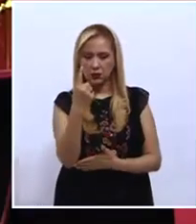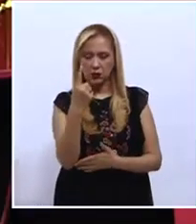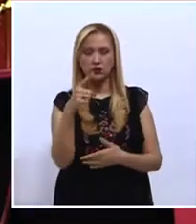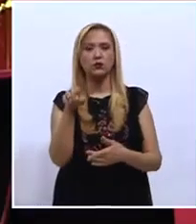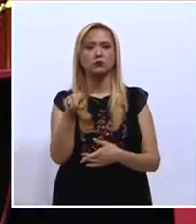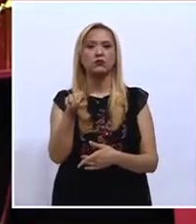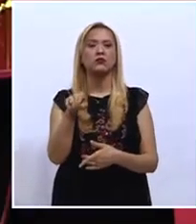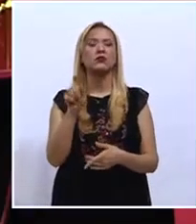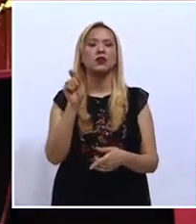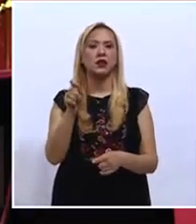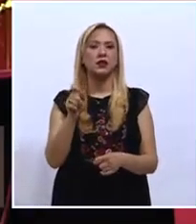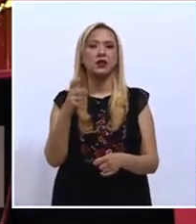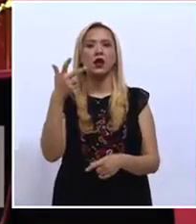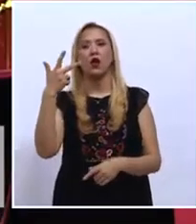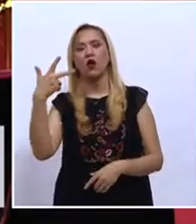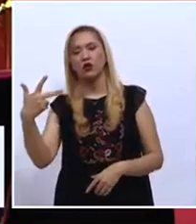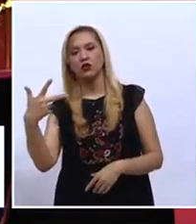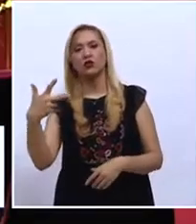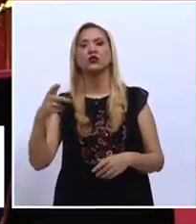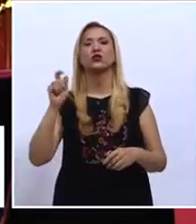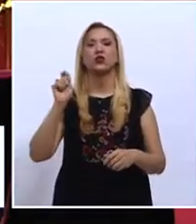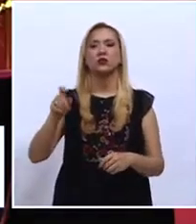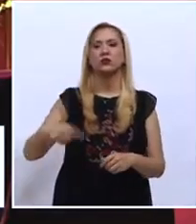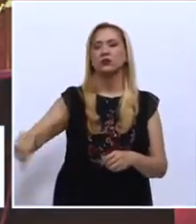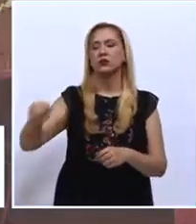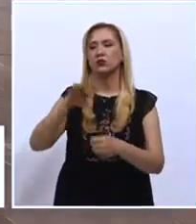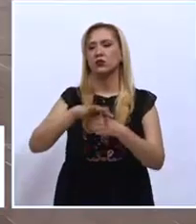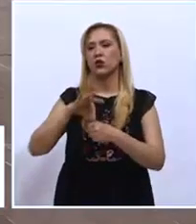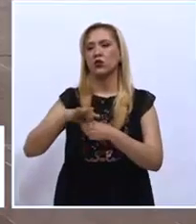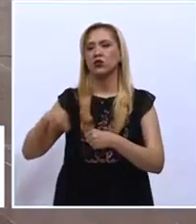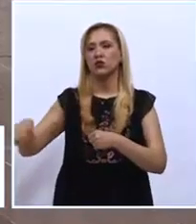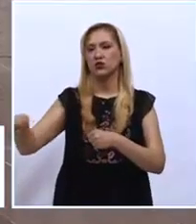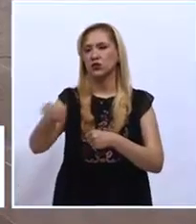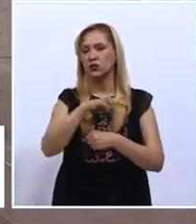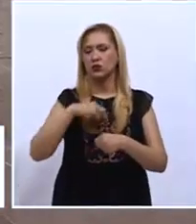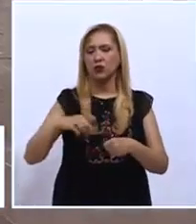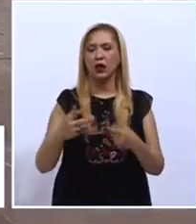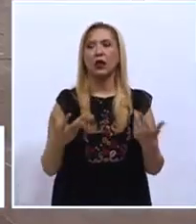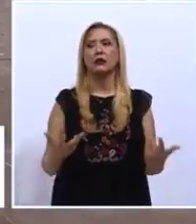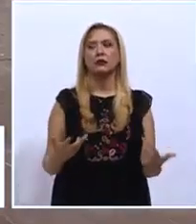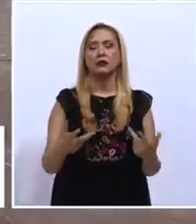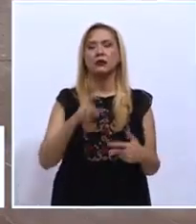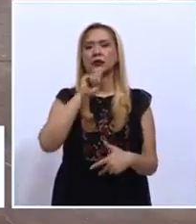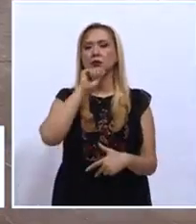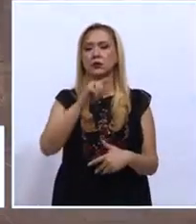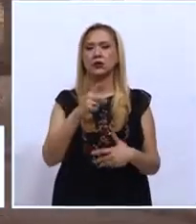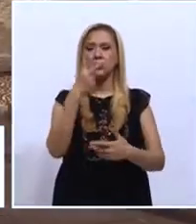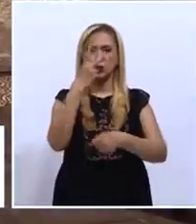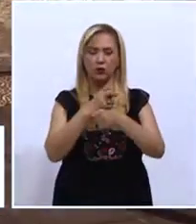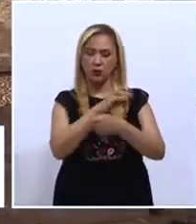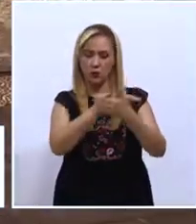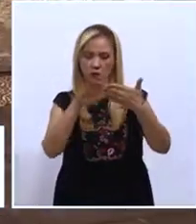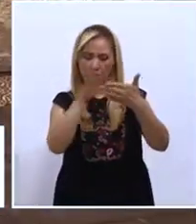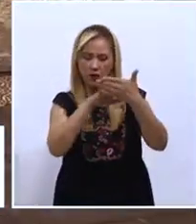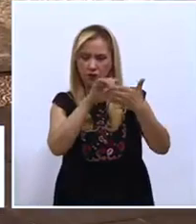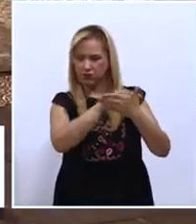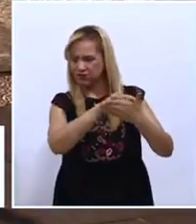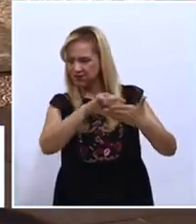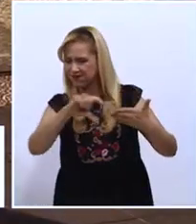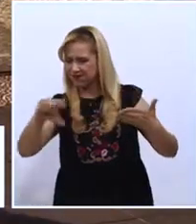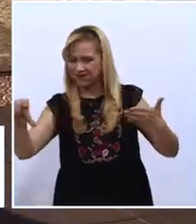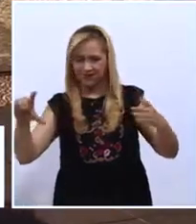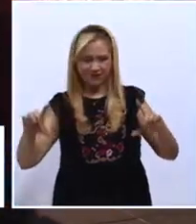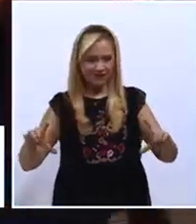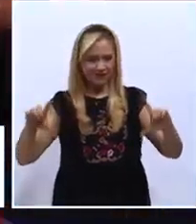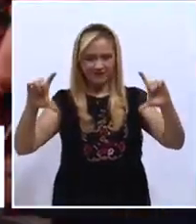mayoría relativa y 8 de representación proporcional, y por extensión, todo el segundo párrafo de dicho artículo. En esta